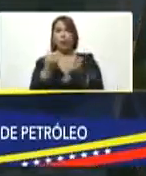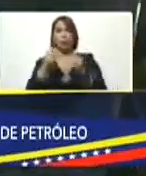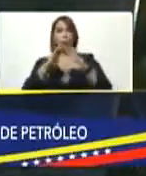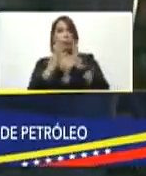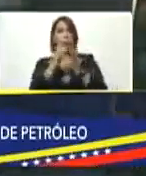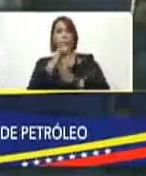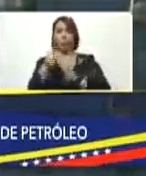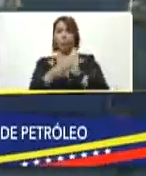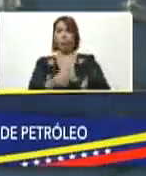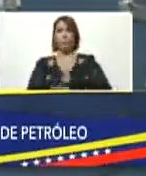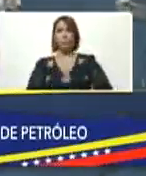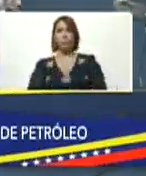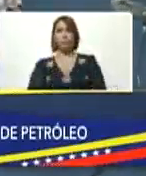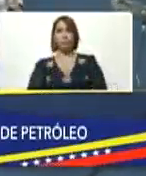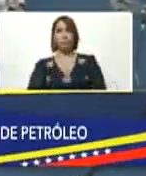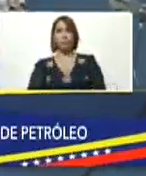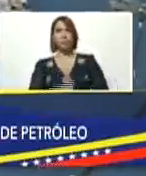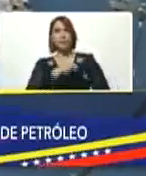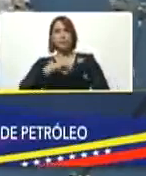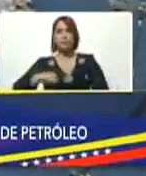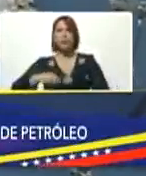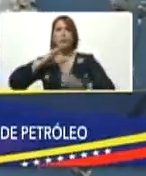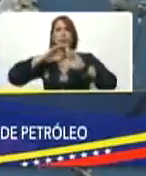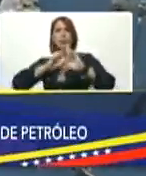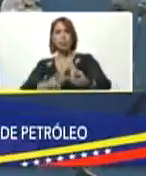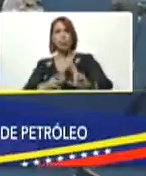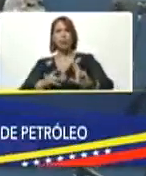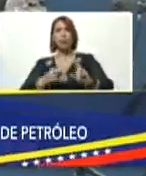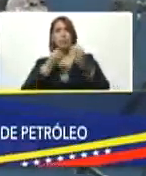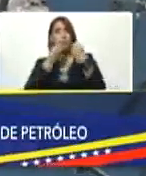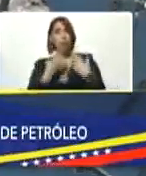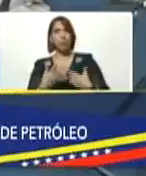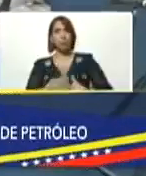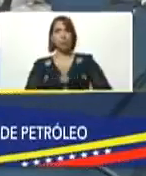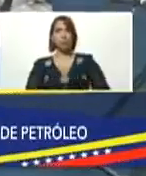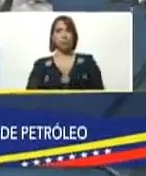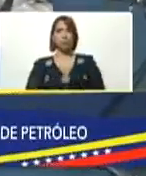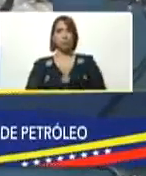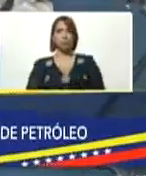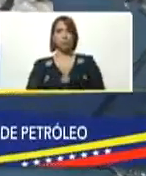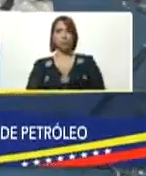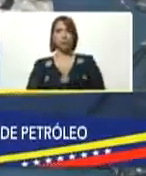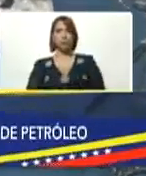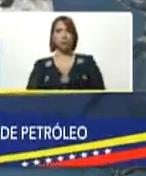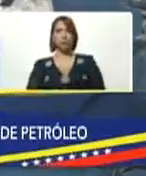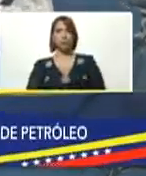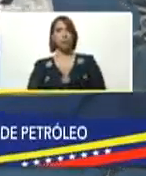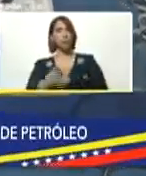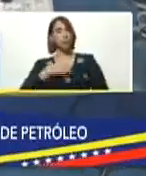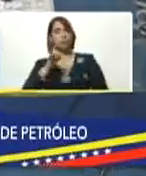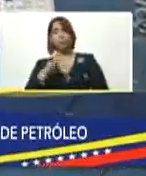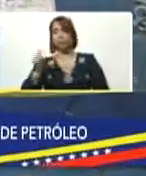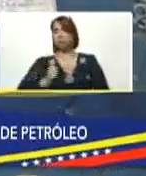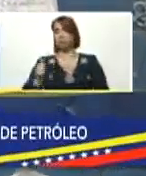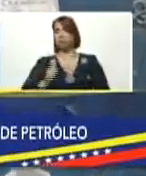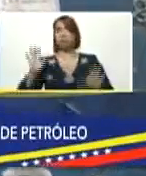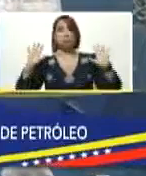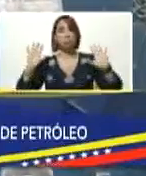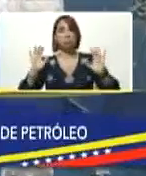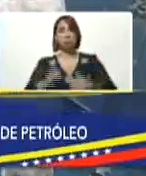general. Somos la respuesta adecuada. Duélale a quien le duela.